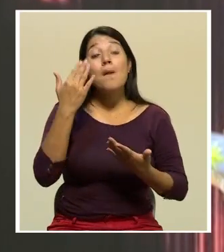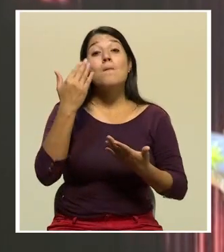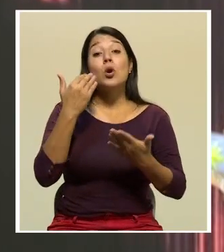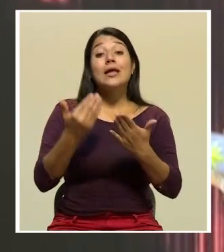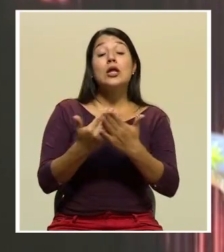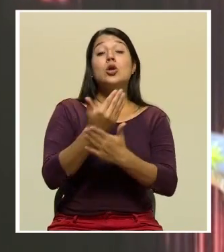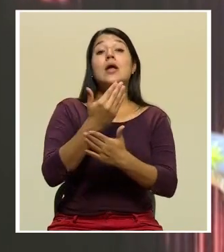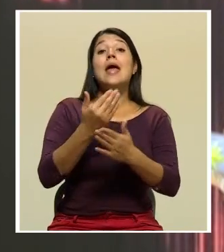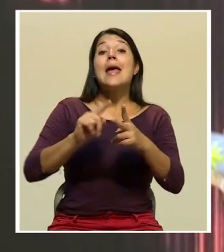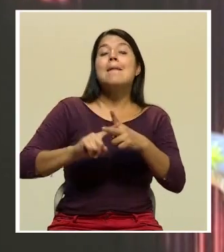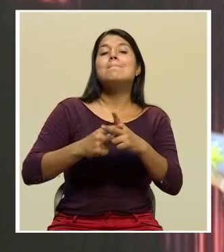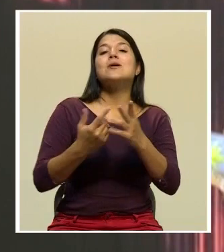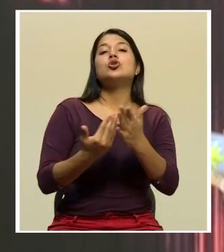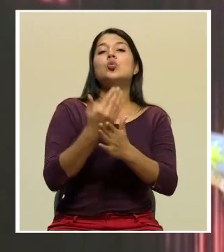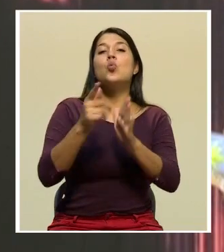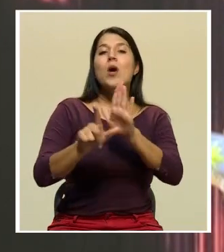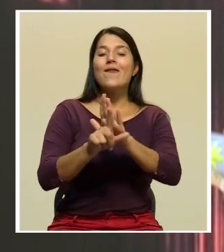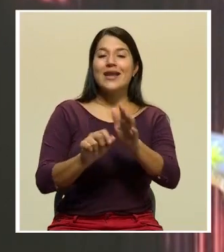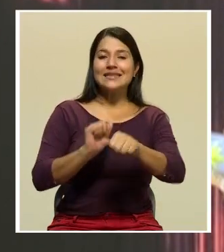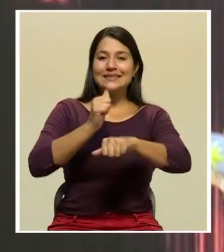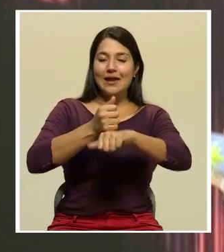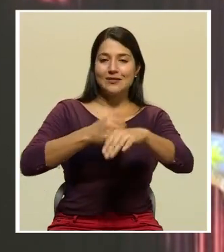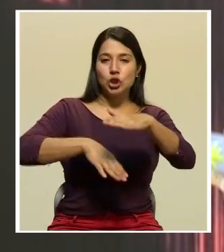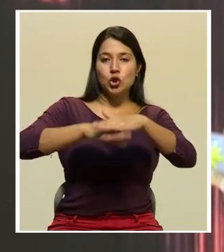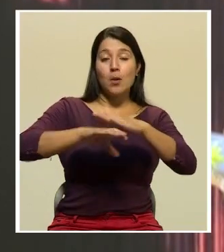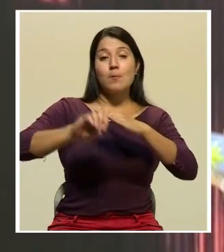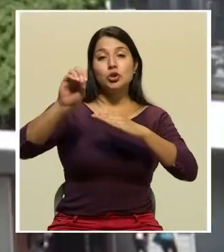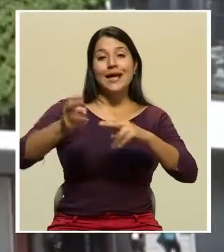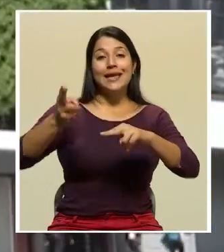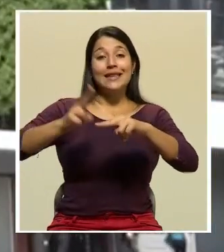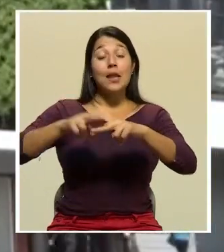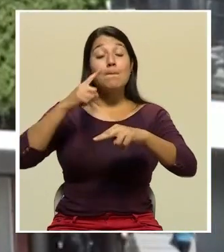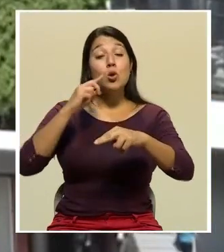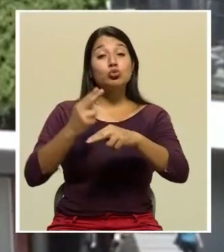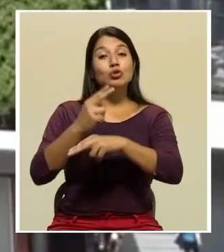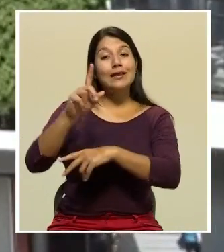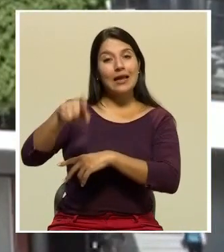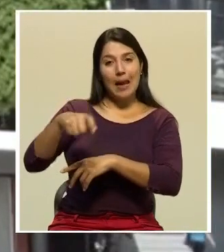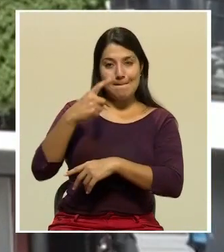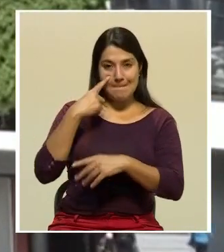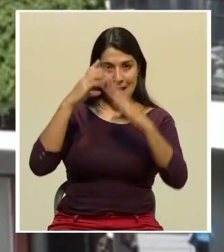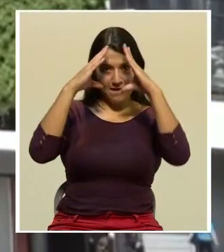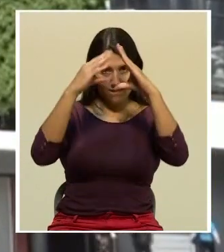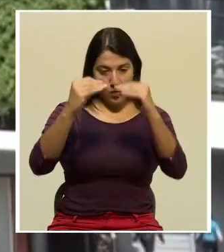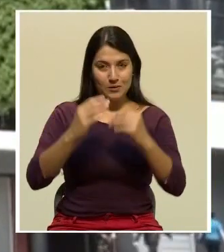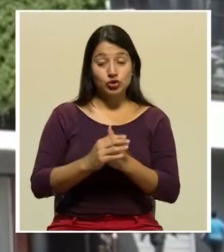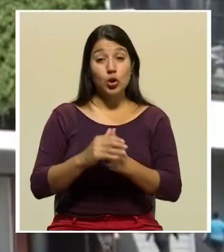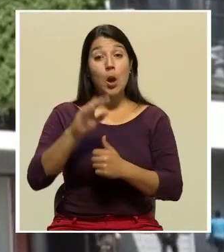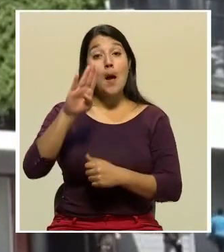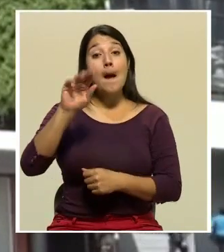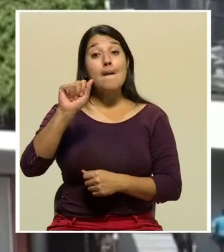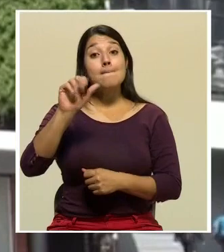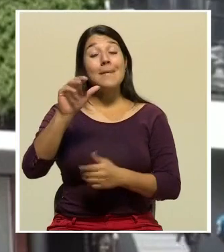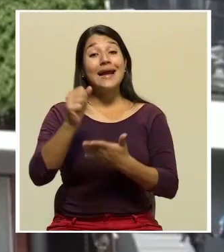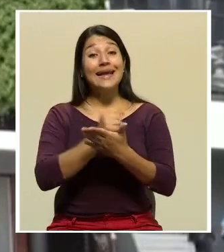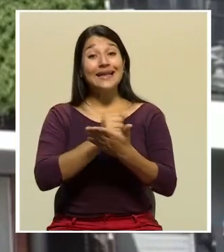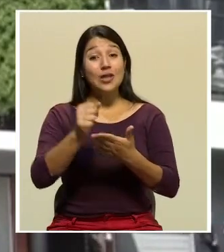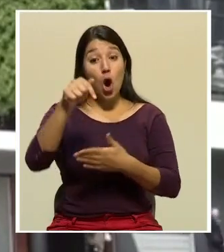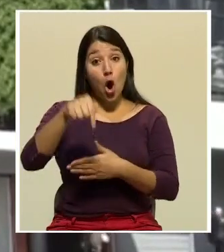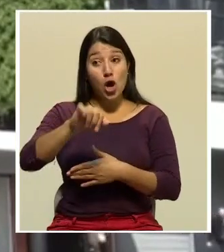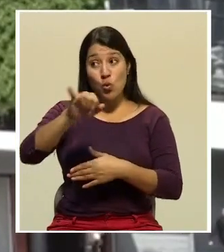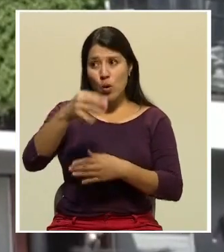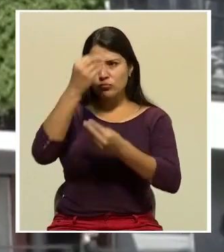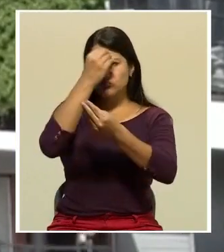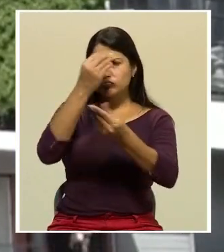interés. Veamos la información que hemos preparado para ustedes. El Bacredomatic anunció este jueves el despido